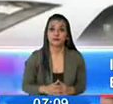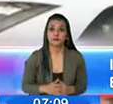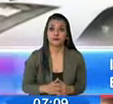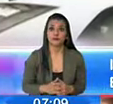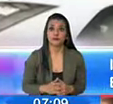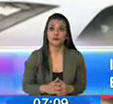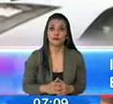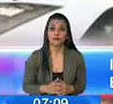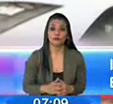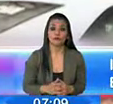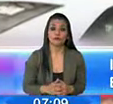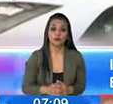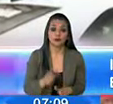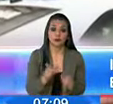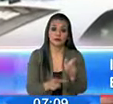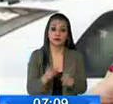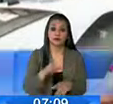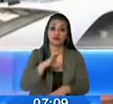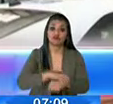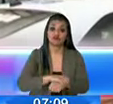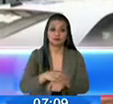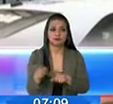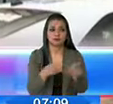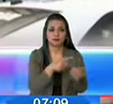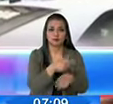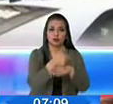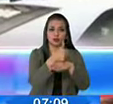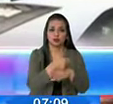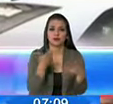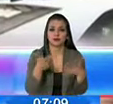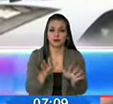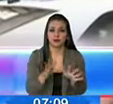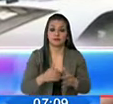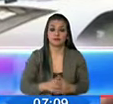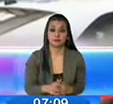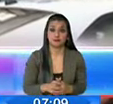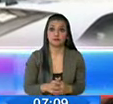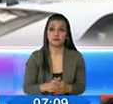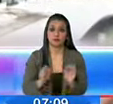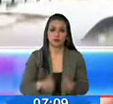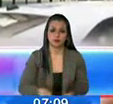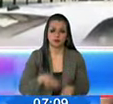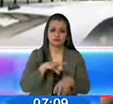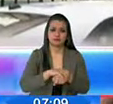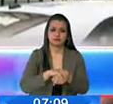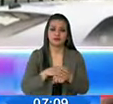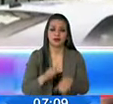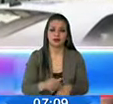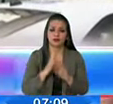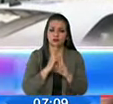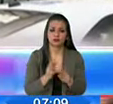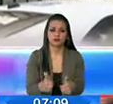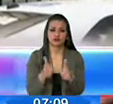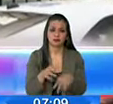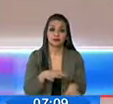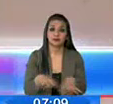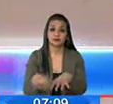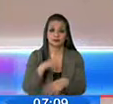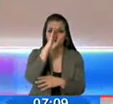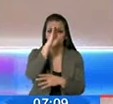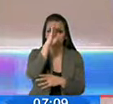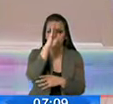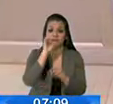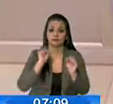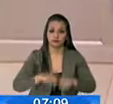a órdenes de la autoridad, quien ya dispuso su detención en firme. Y ese es el resultado del operativo que se tuvo. Logrando